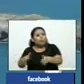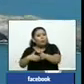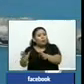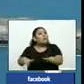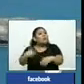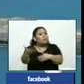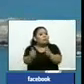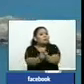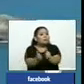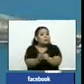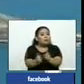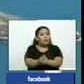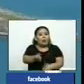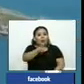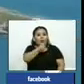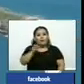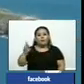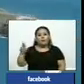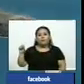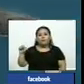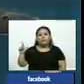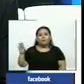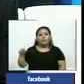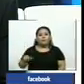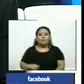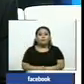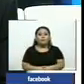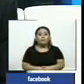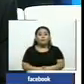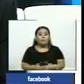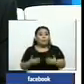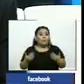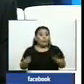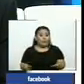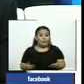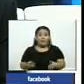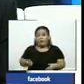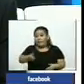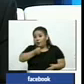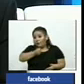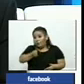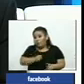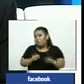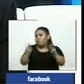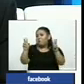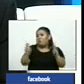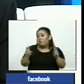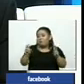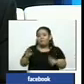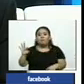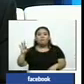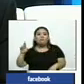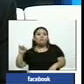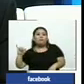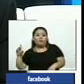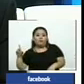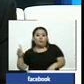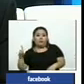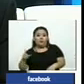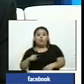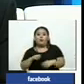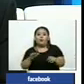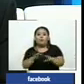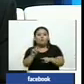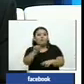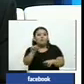impacto. Rosalba Ruiz, Associated Press. Según un informe de la organización Freedom House, la libertad en